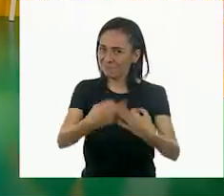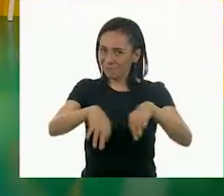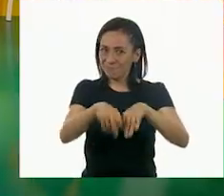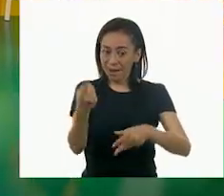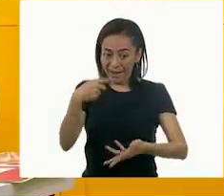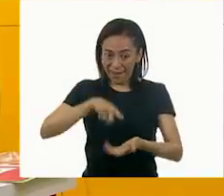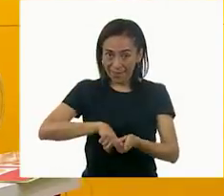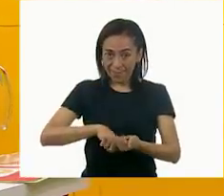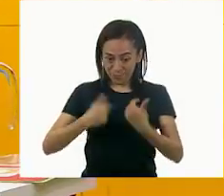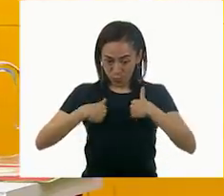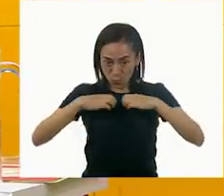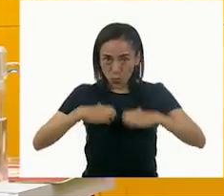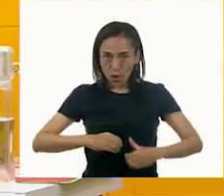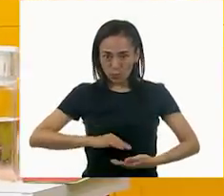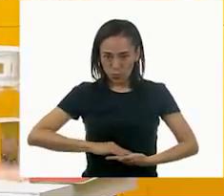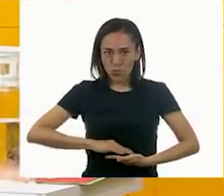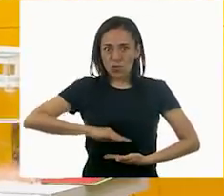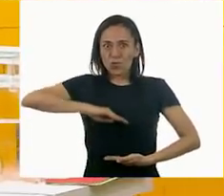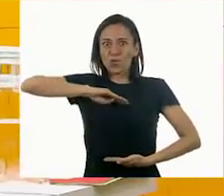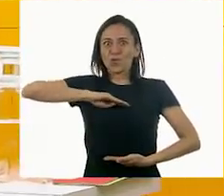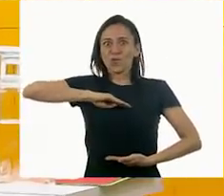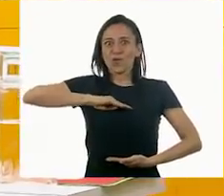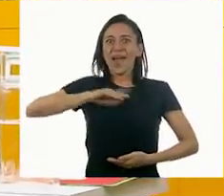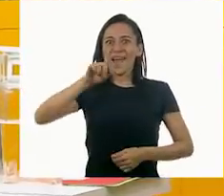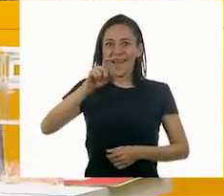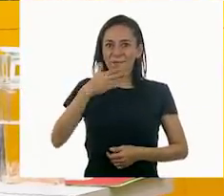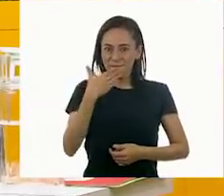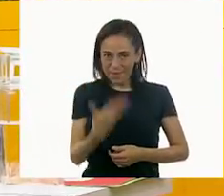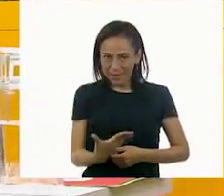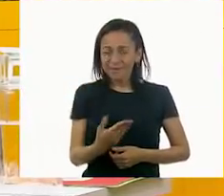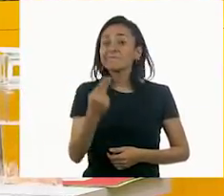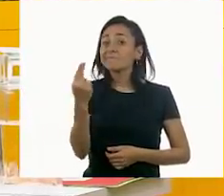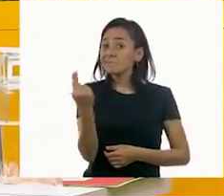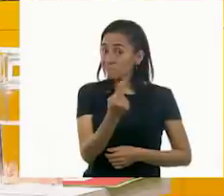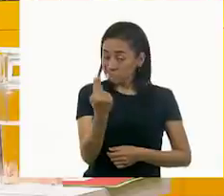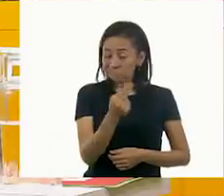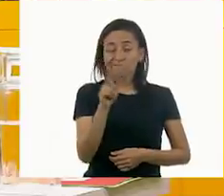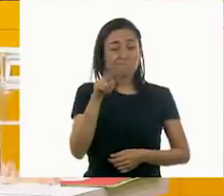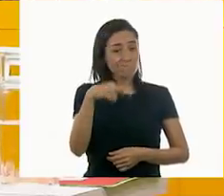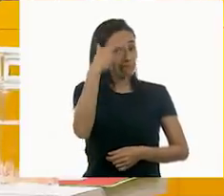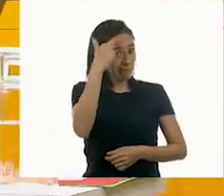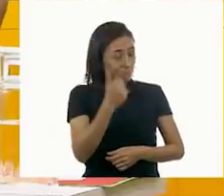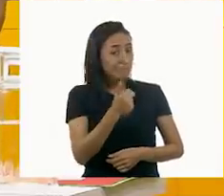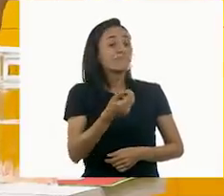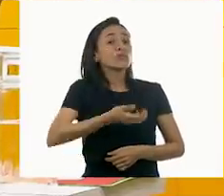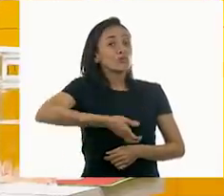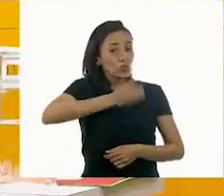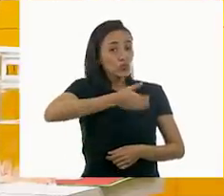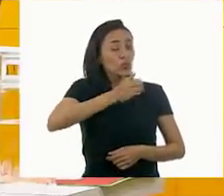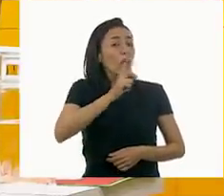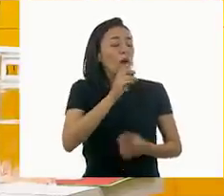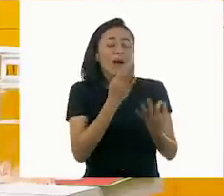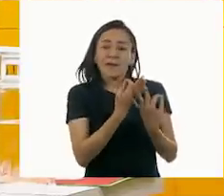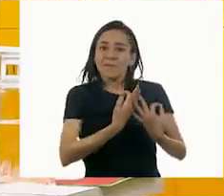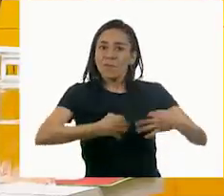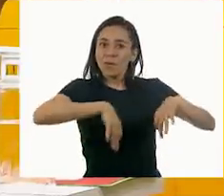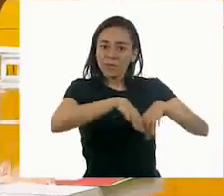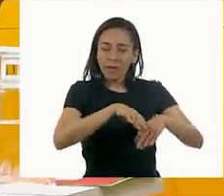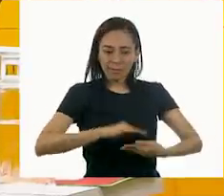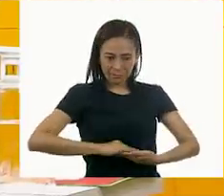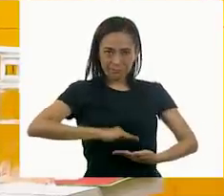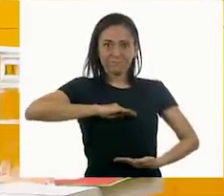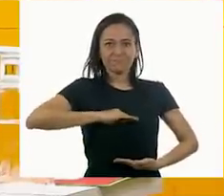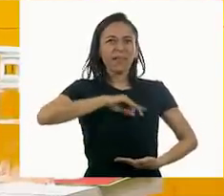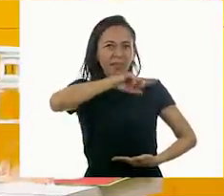Así es importante que consumas la cantidad de agua necesaria y lo sentirás en tu piel, en tu